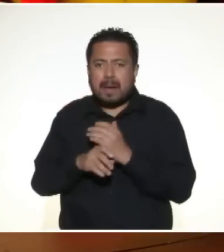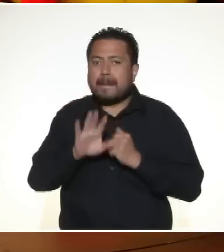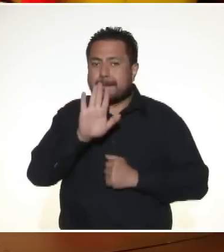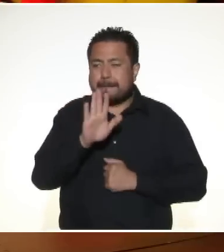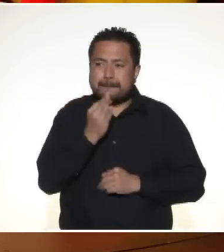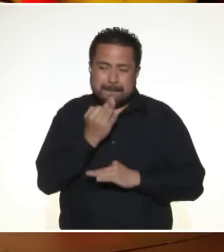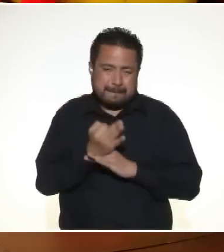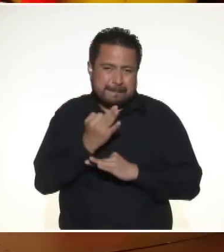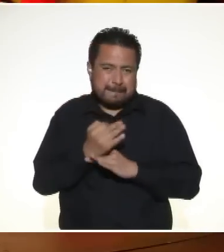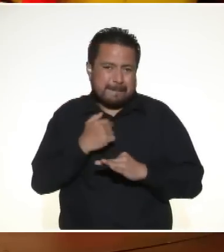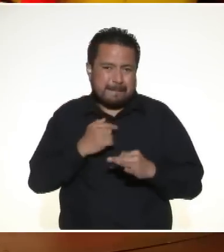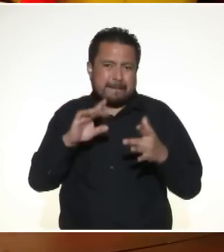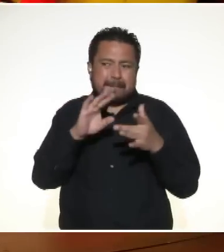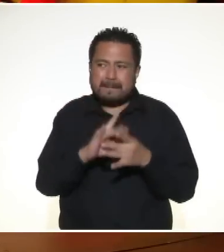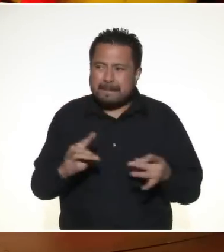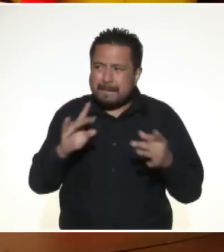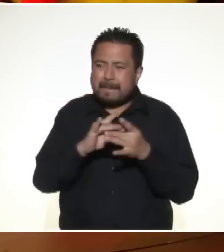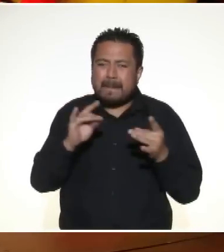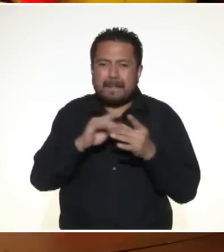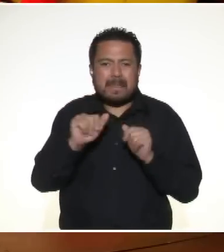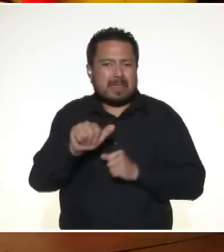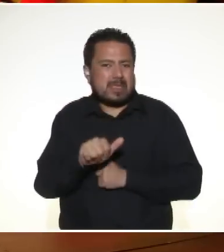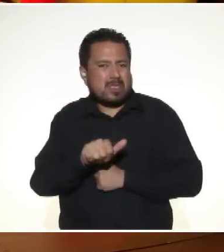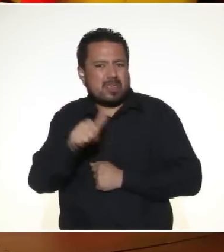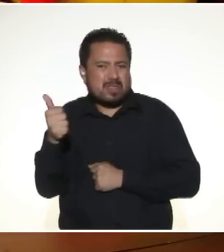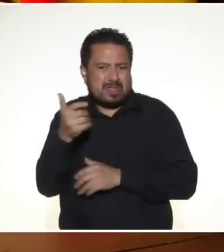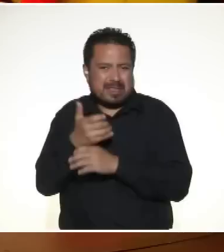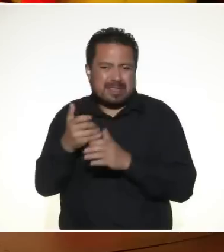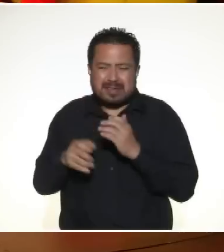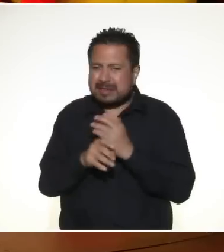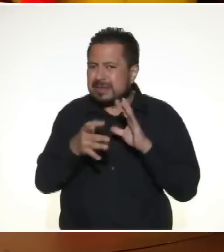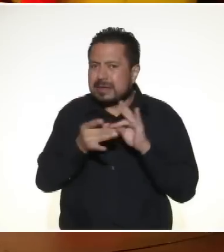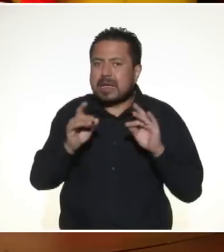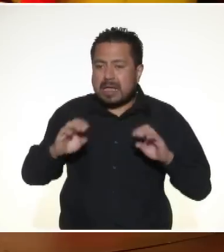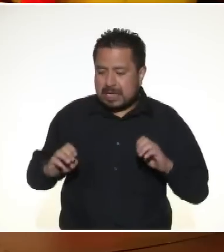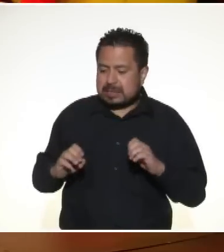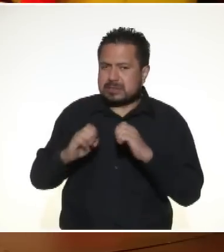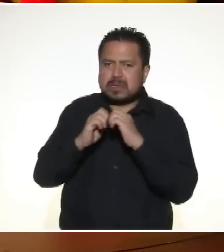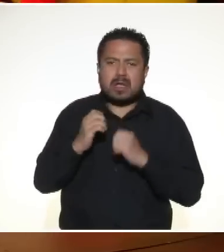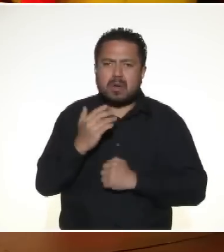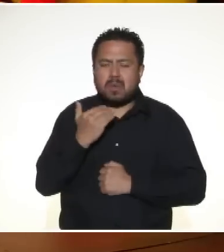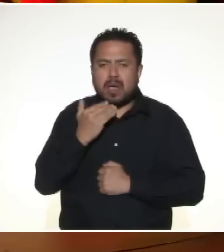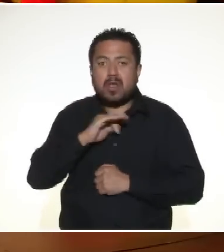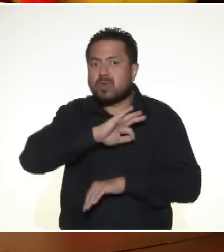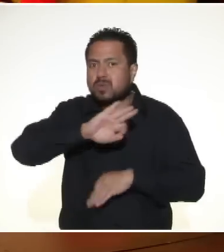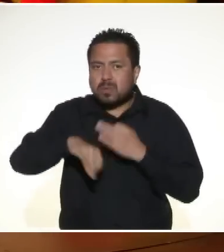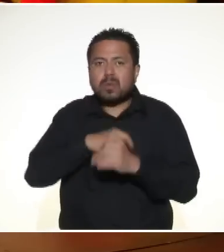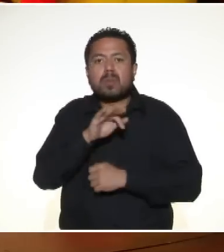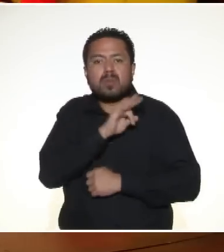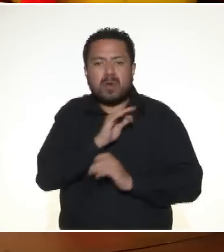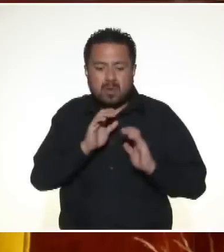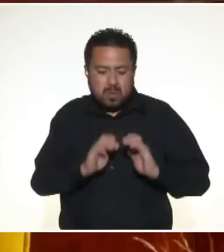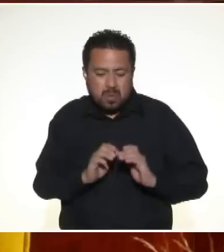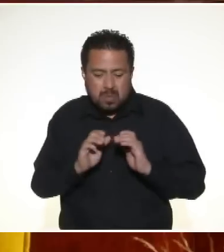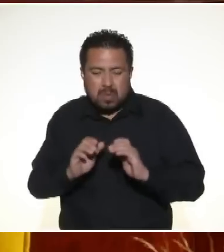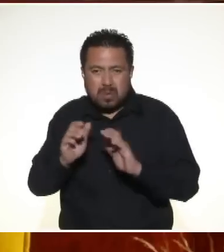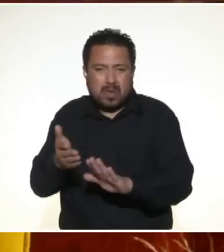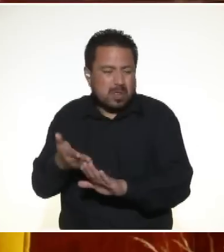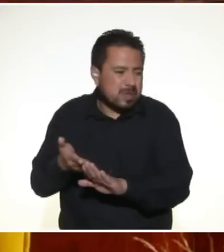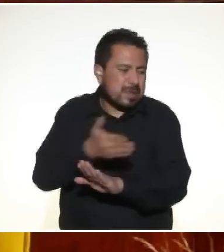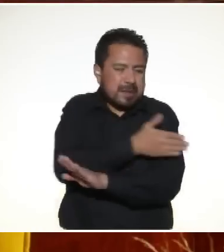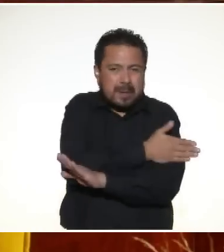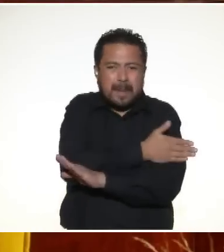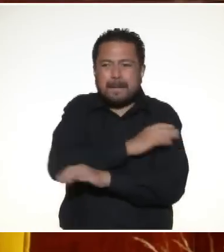quiero hacer otro cliché. Los accidentes no existen. Todo es prevenible y todo acto humano